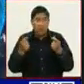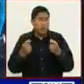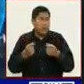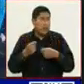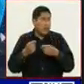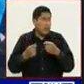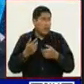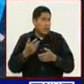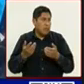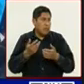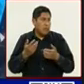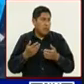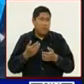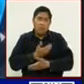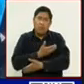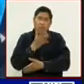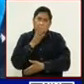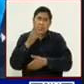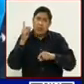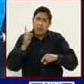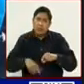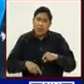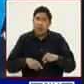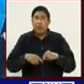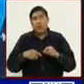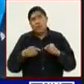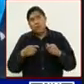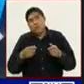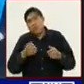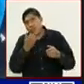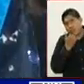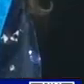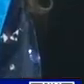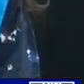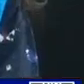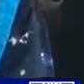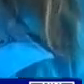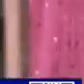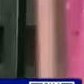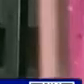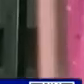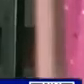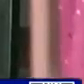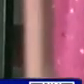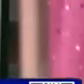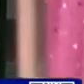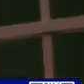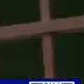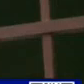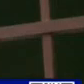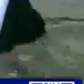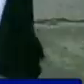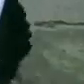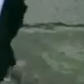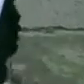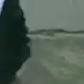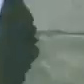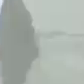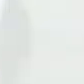que la madre no pueda, a no ser que lo pongan en adopción.